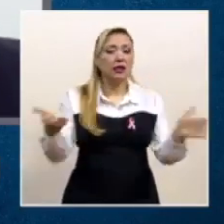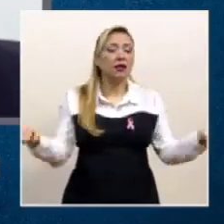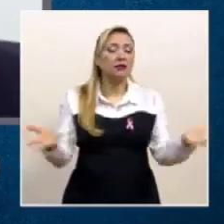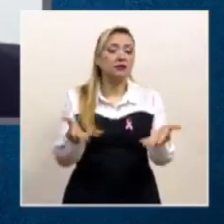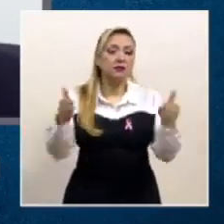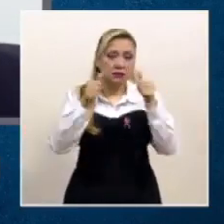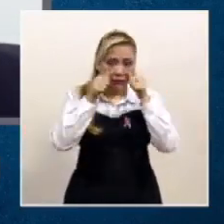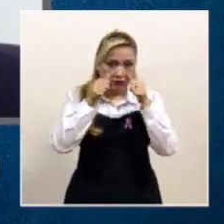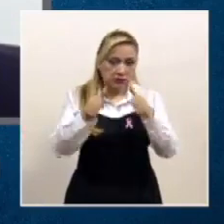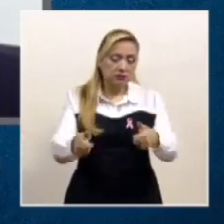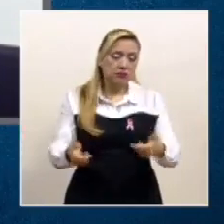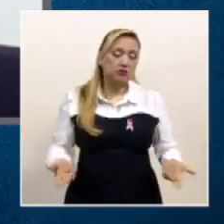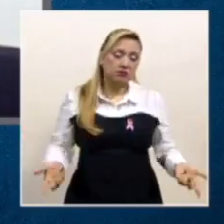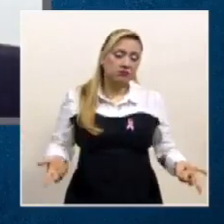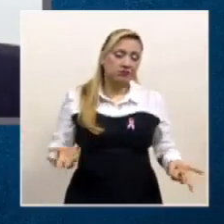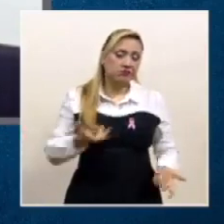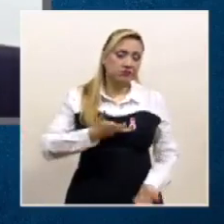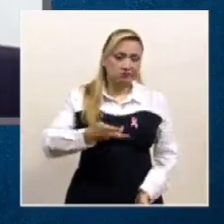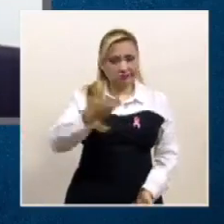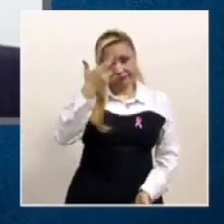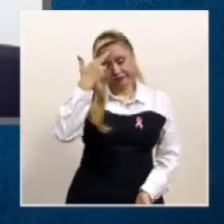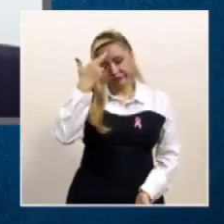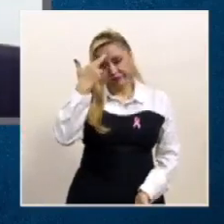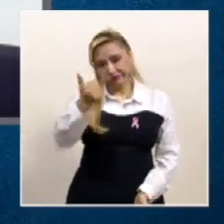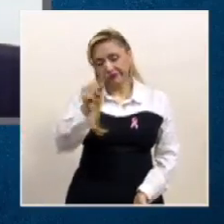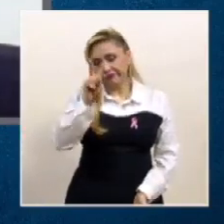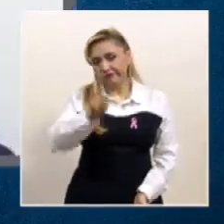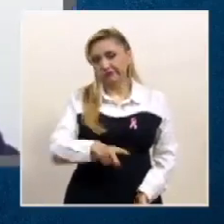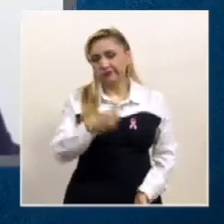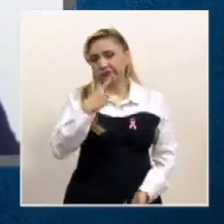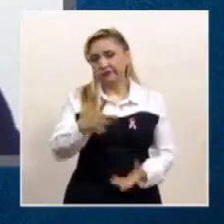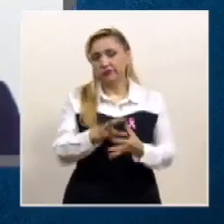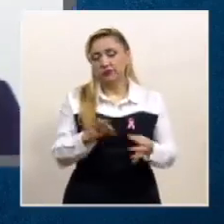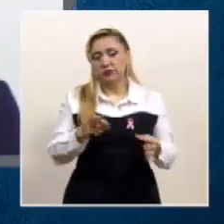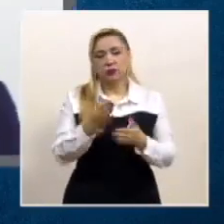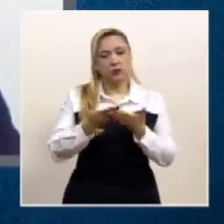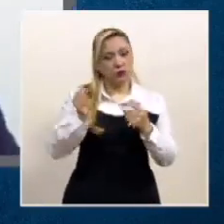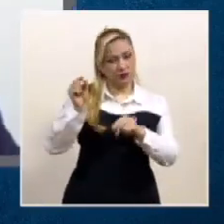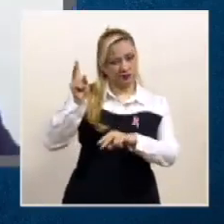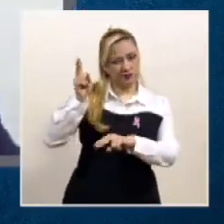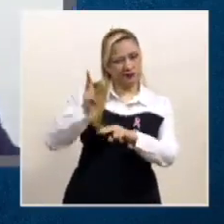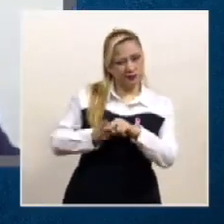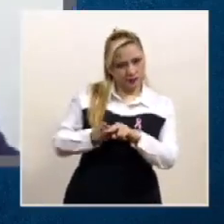traduce en prácticas, en políticas públicas, como ya mencionabas. Es momento de hacer